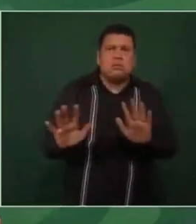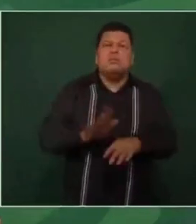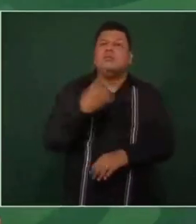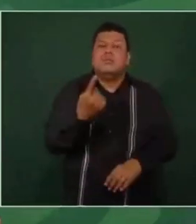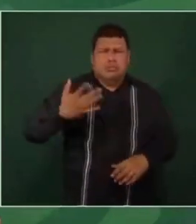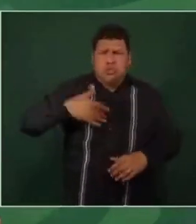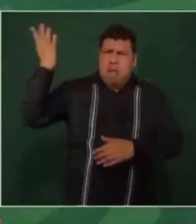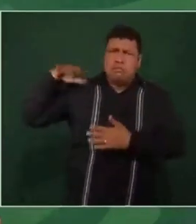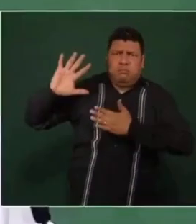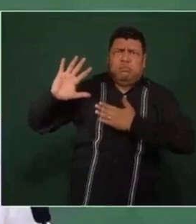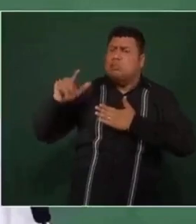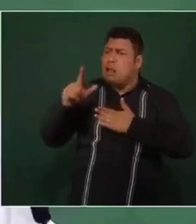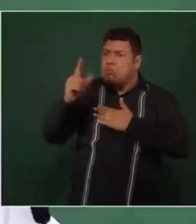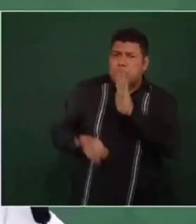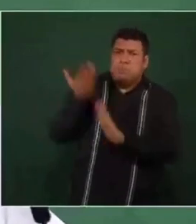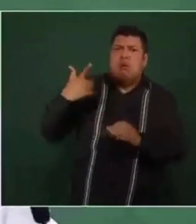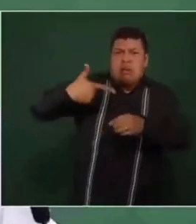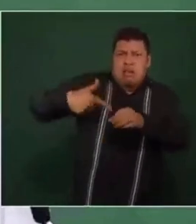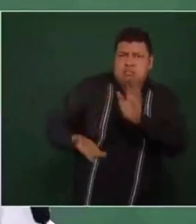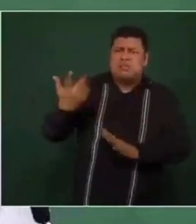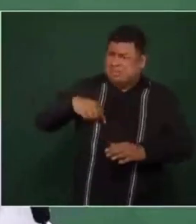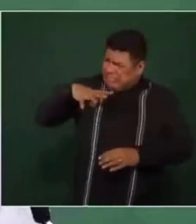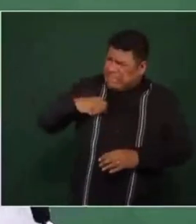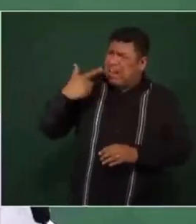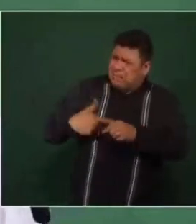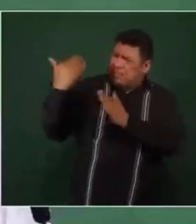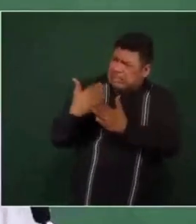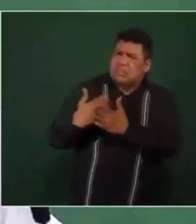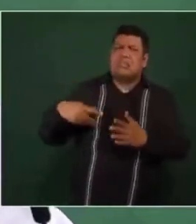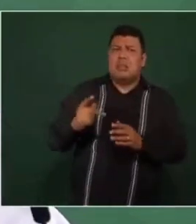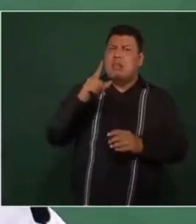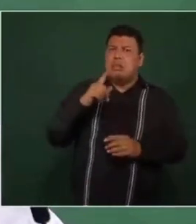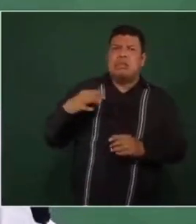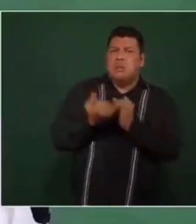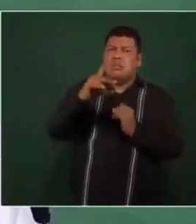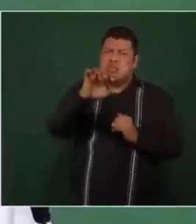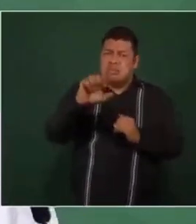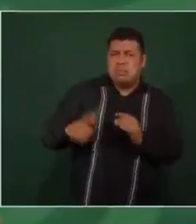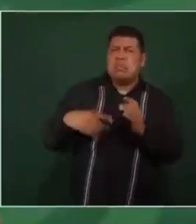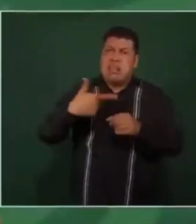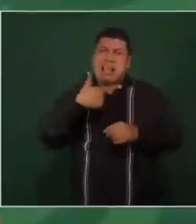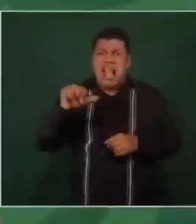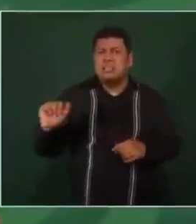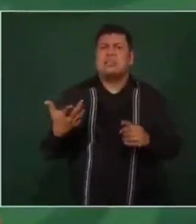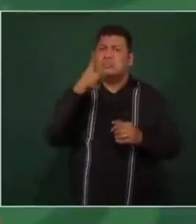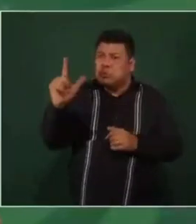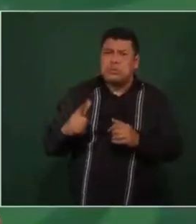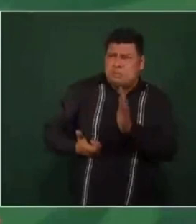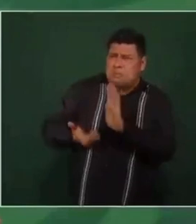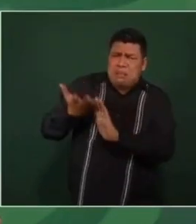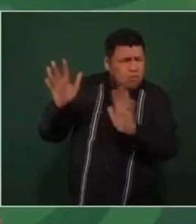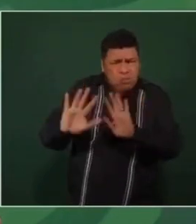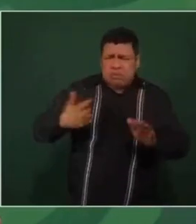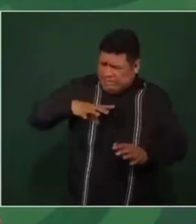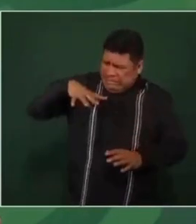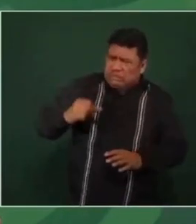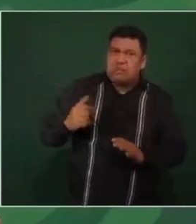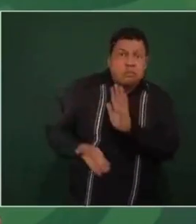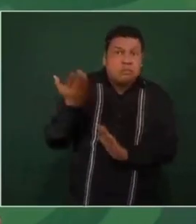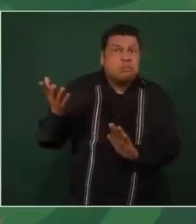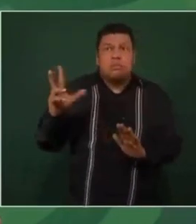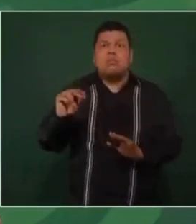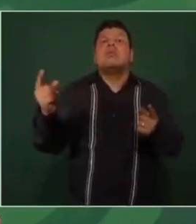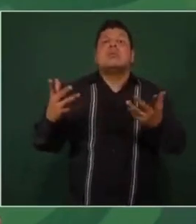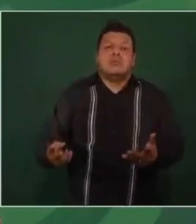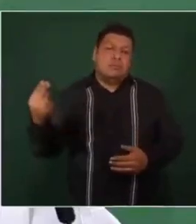Porque hice el compromiso de que no iban a aumentar los precios de las gasolinas, y lo estoy cumpliendo, y no iba a aumentar el precio del diésel, y no iba a aumentar el precio del gas, ni el precio de la luz. Pues para que no aumente,